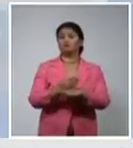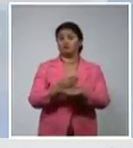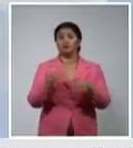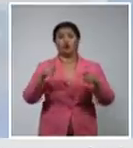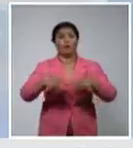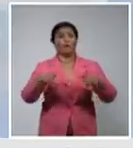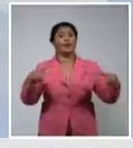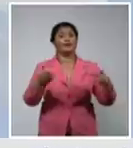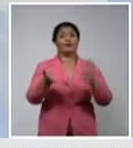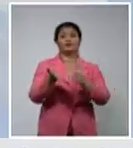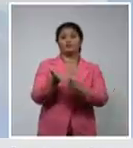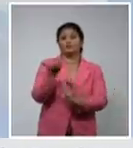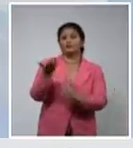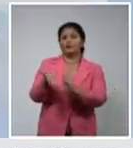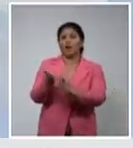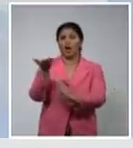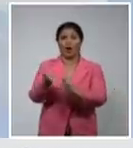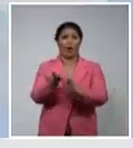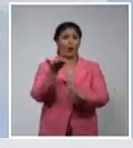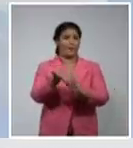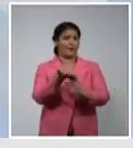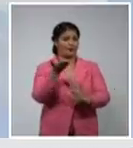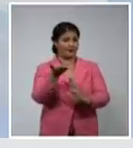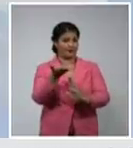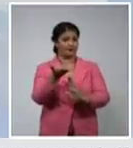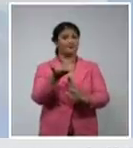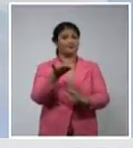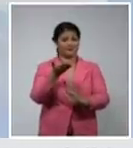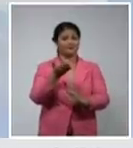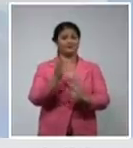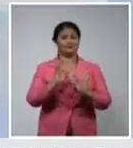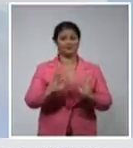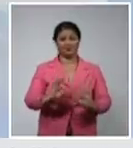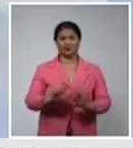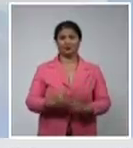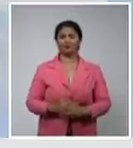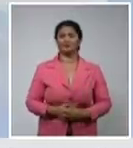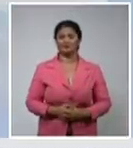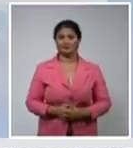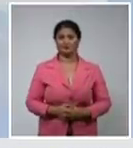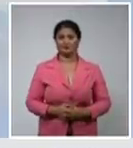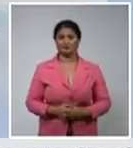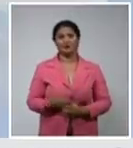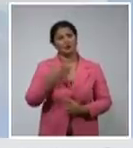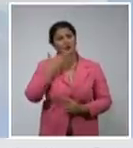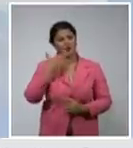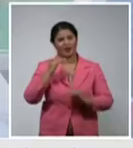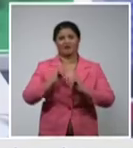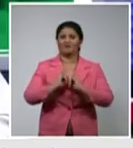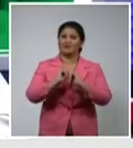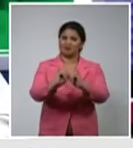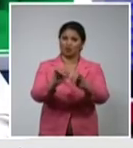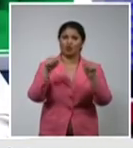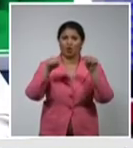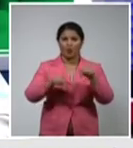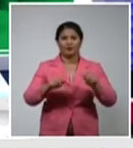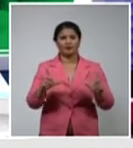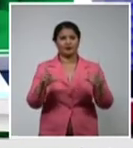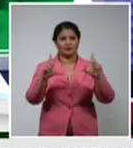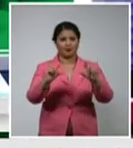va teniendo, que es superior al número de confirmados en el día de ayer. Se procesaron